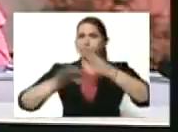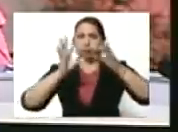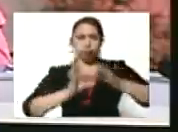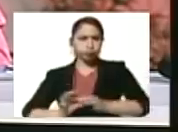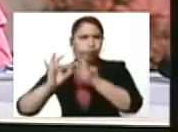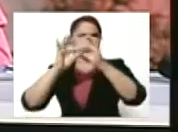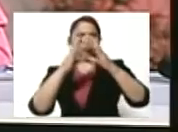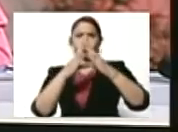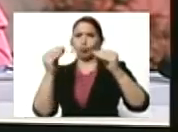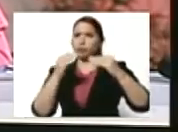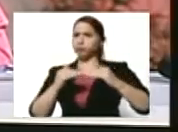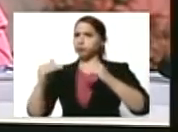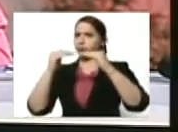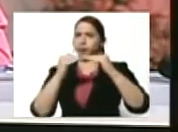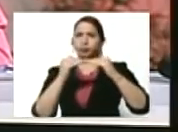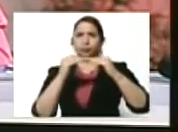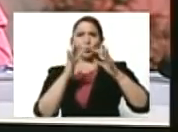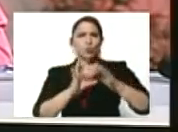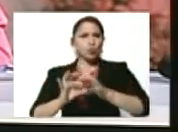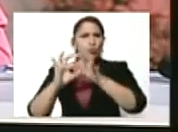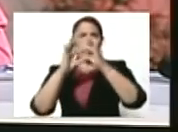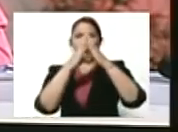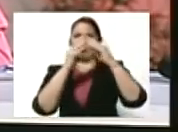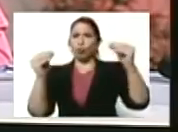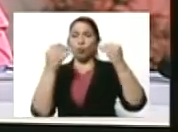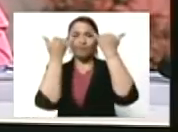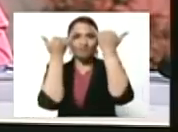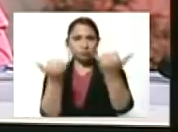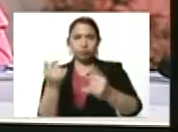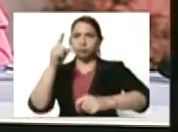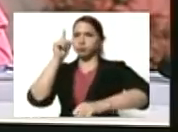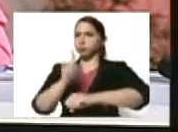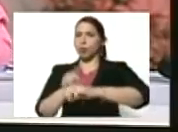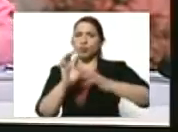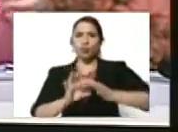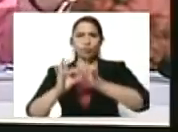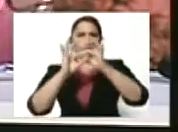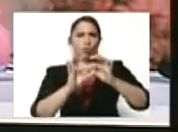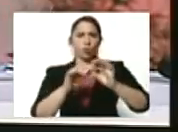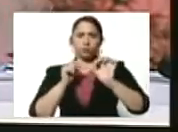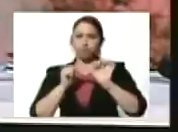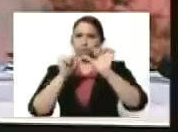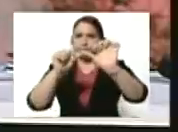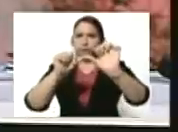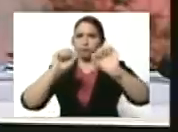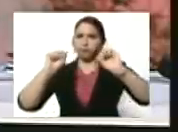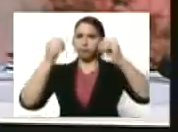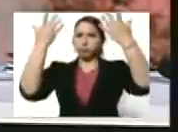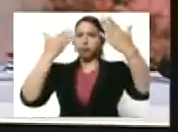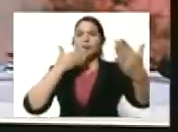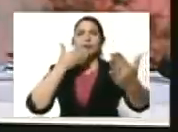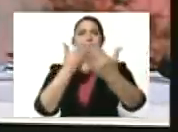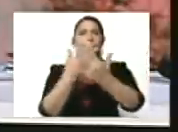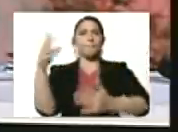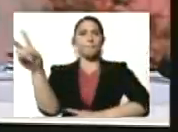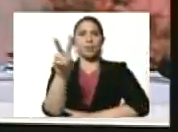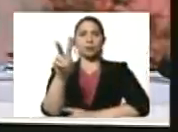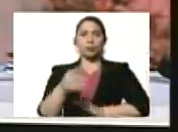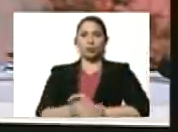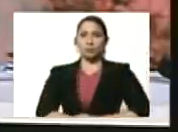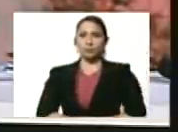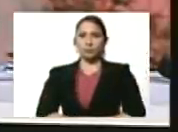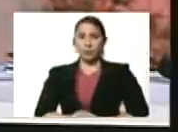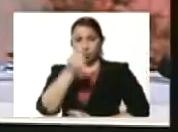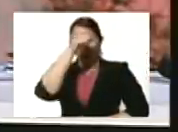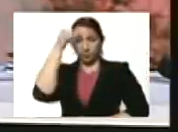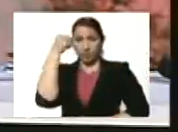de todos, unión de todas. Es la hora de la unión para seguir venciendo. Gracias, Venezuela.